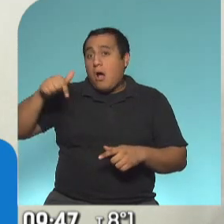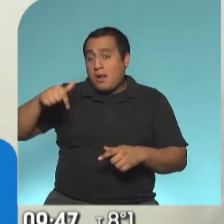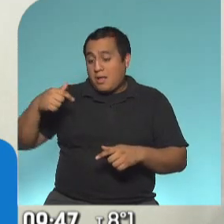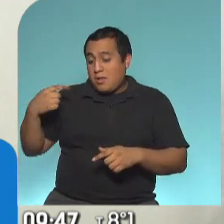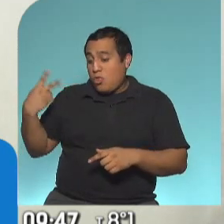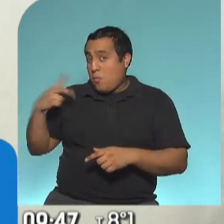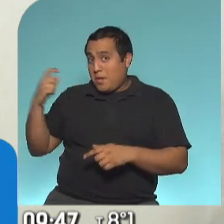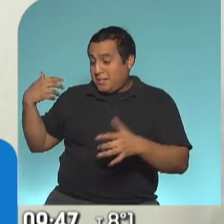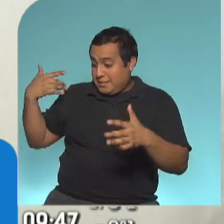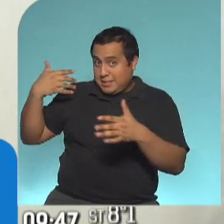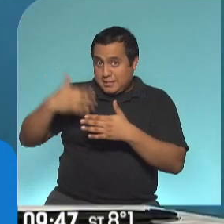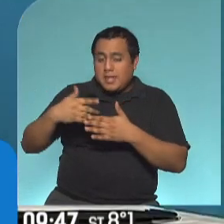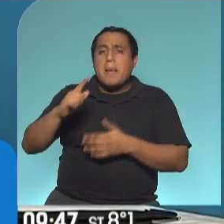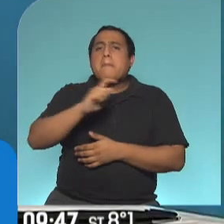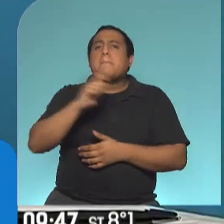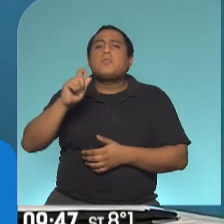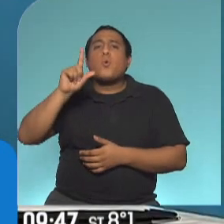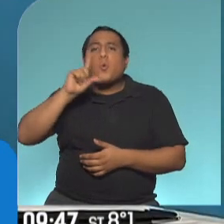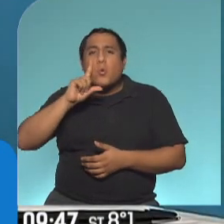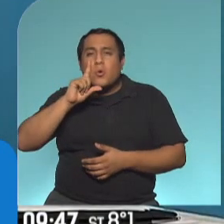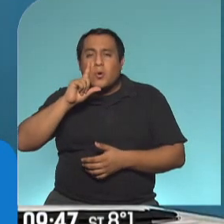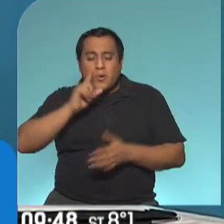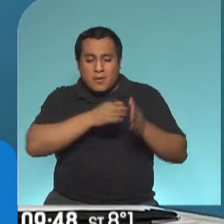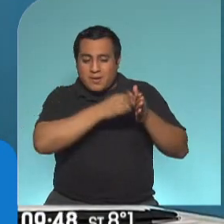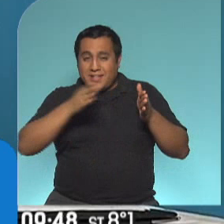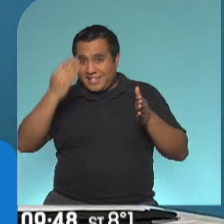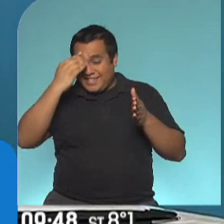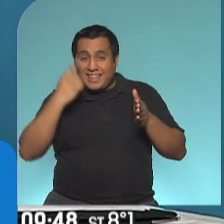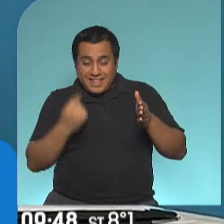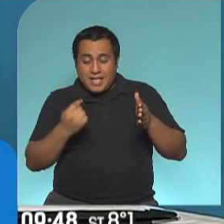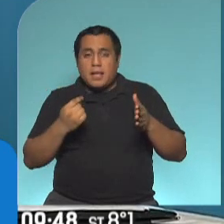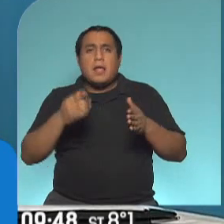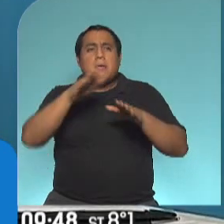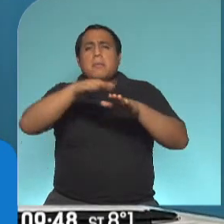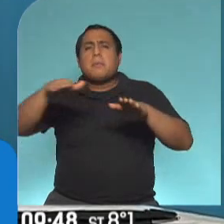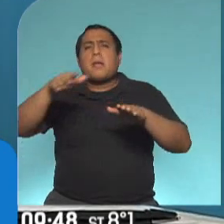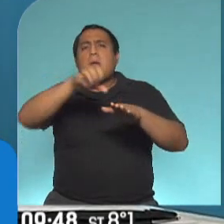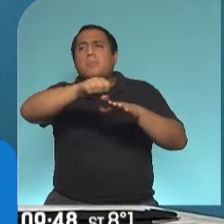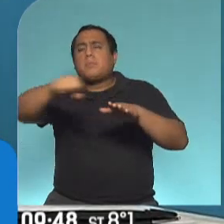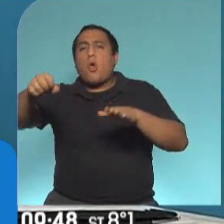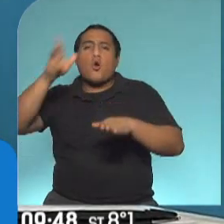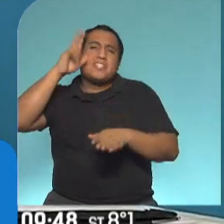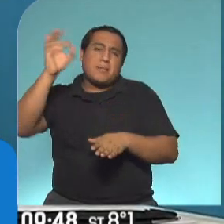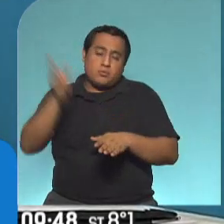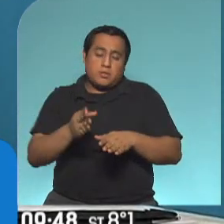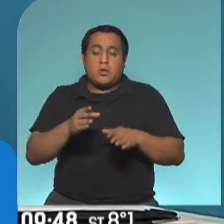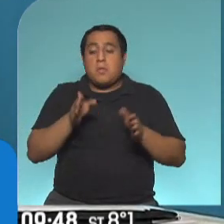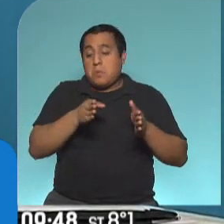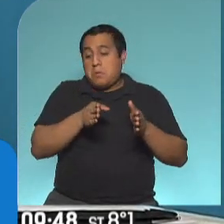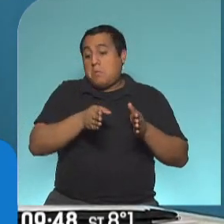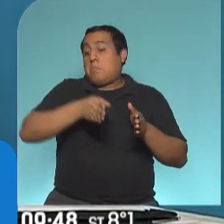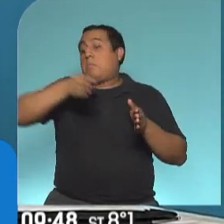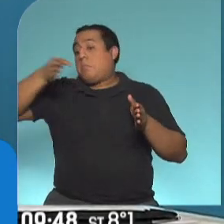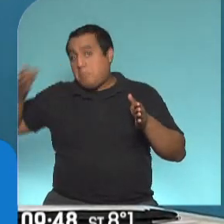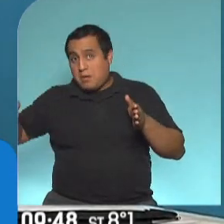últimos meses en el mes de julio la primera quincena el porcentaje ocupacional es del 80% en la segunda quincena de